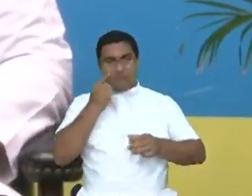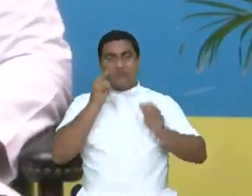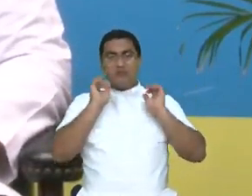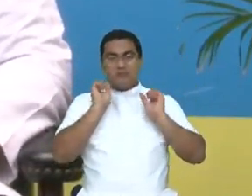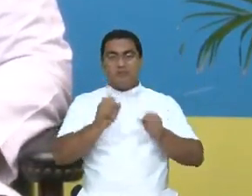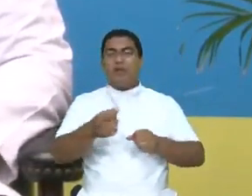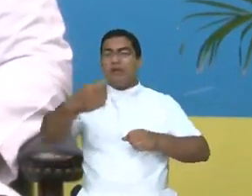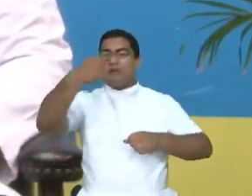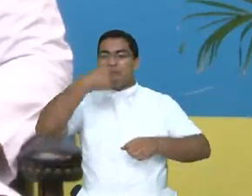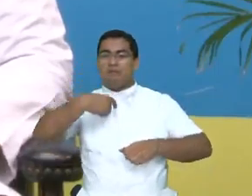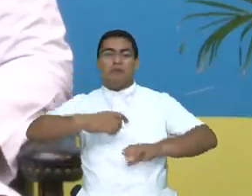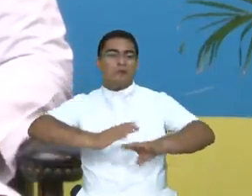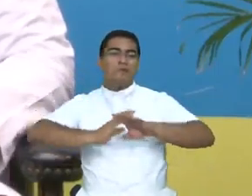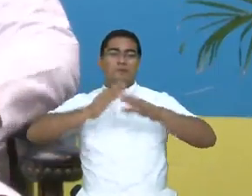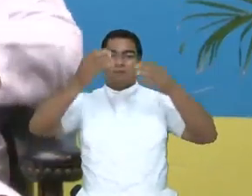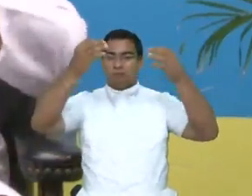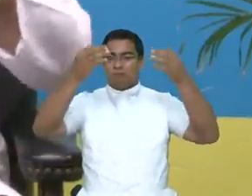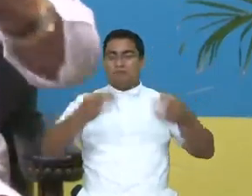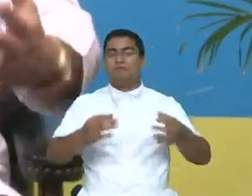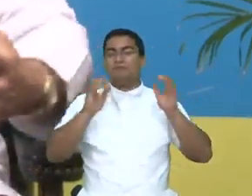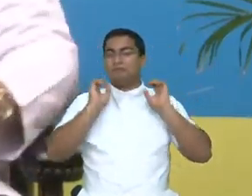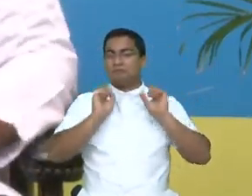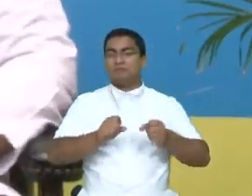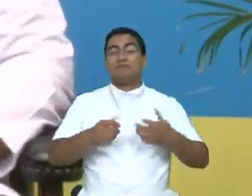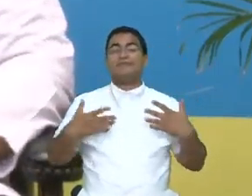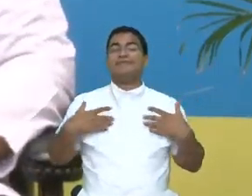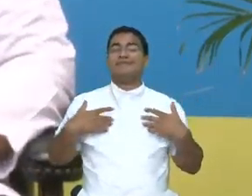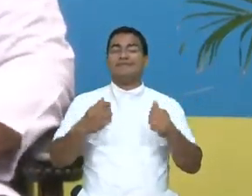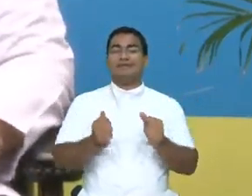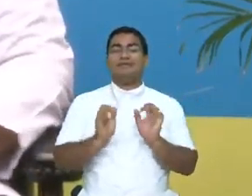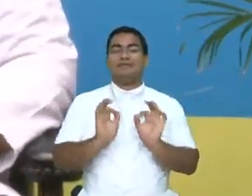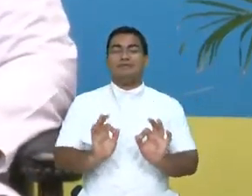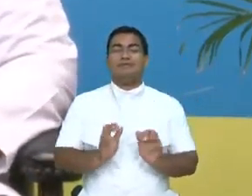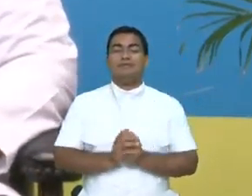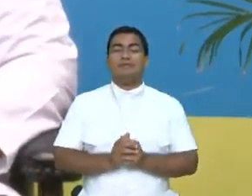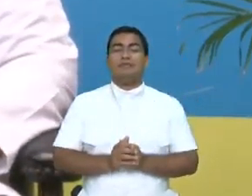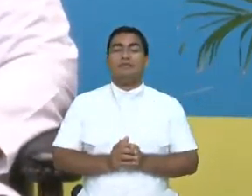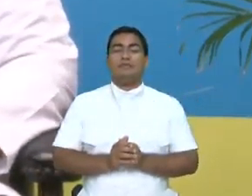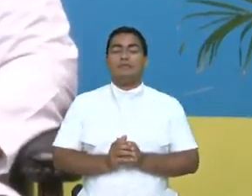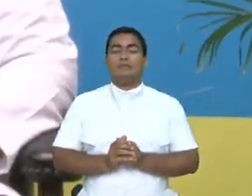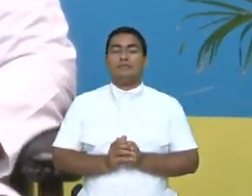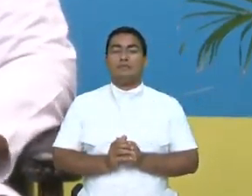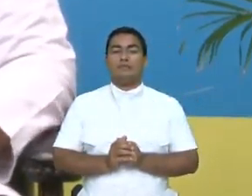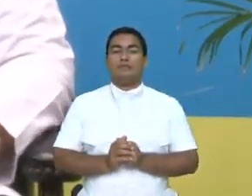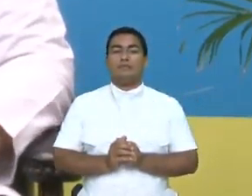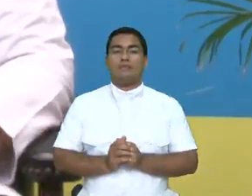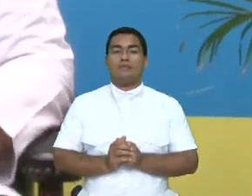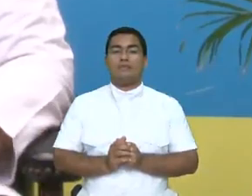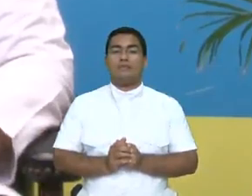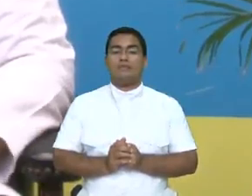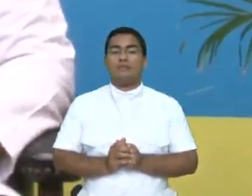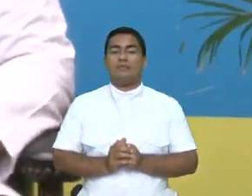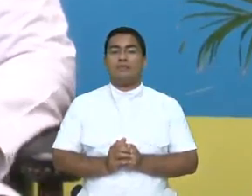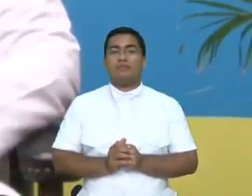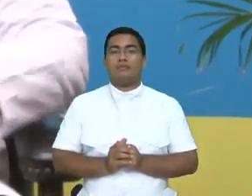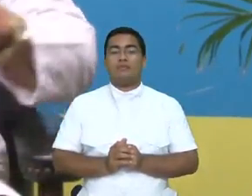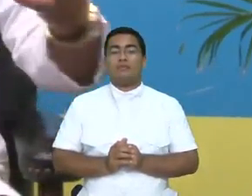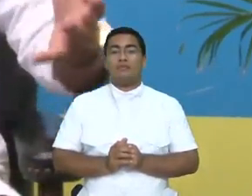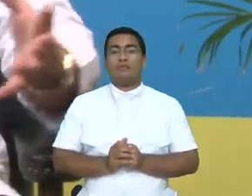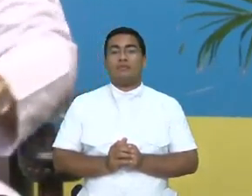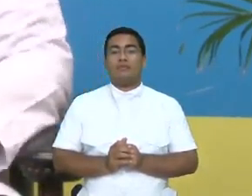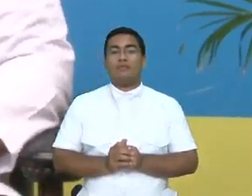revertir las manifestaciones o se puede curar. Porque hoy en día pues el amplio espectro y la